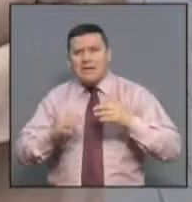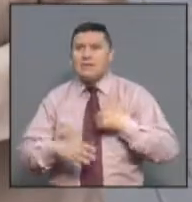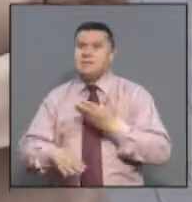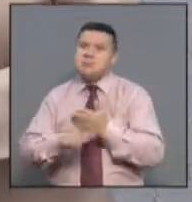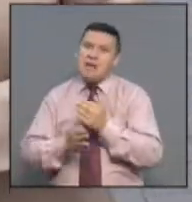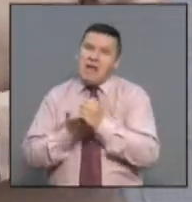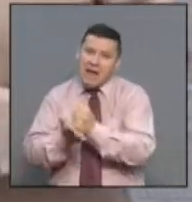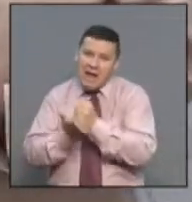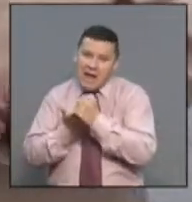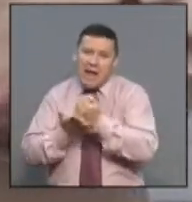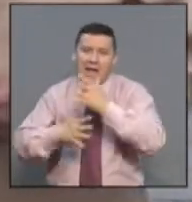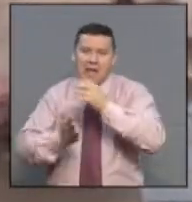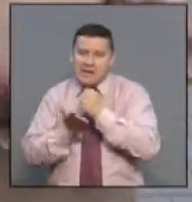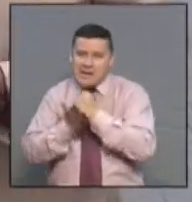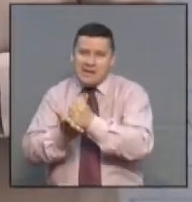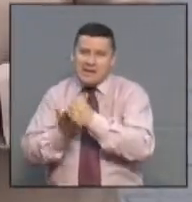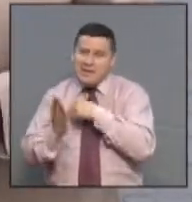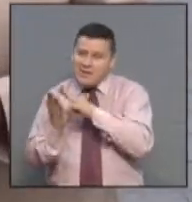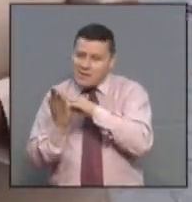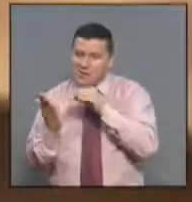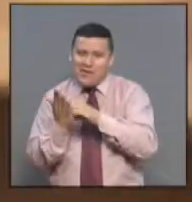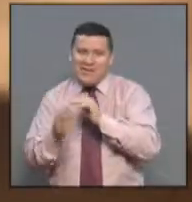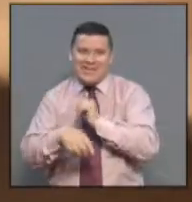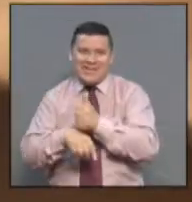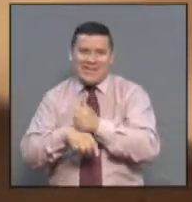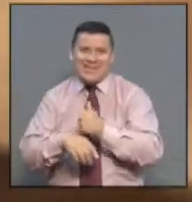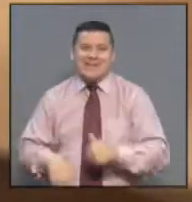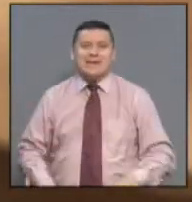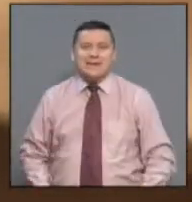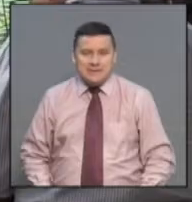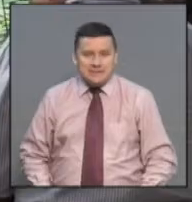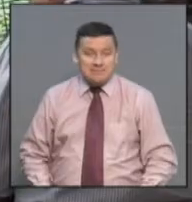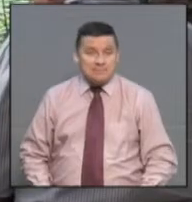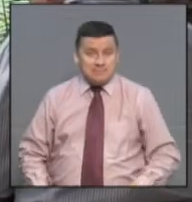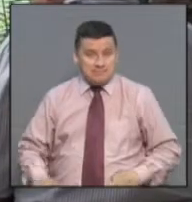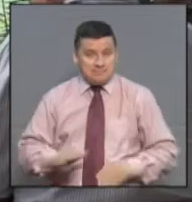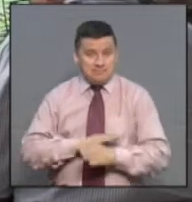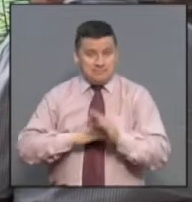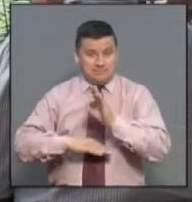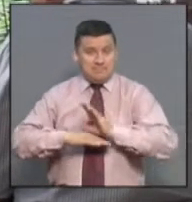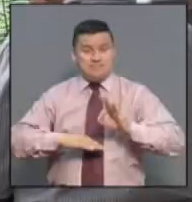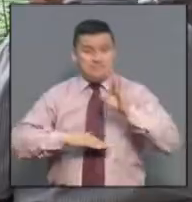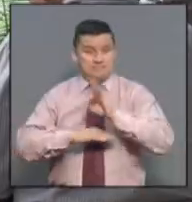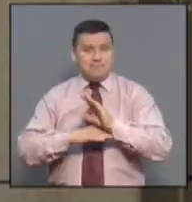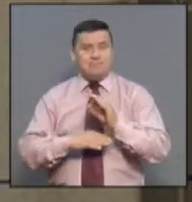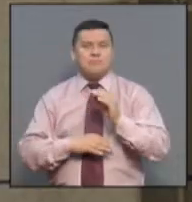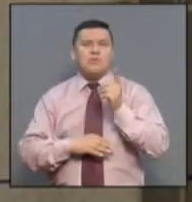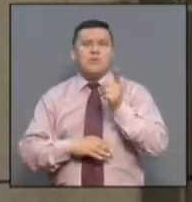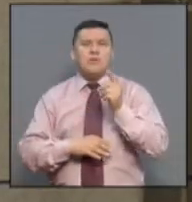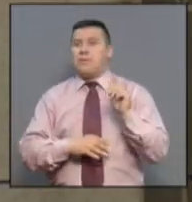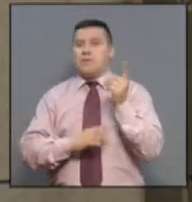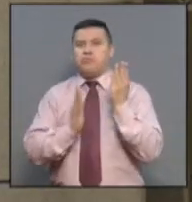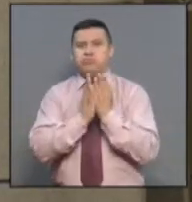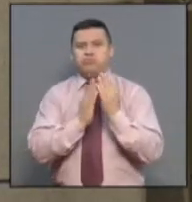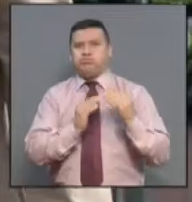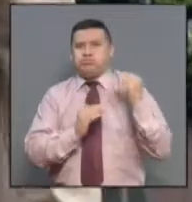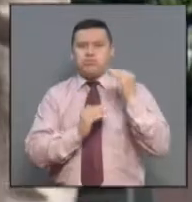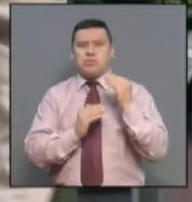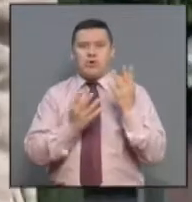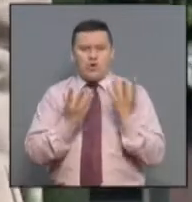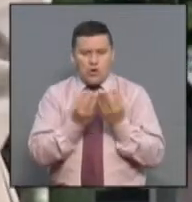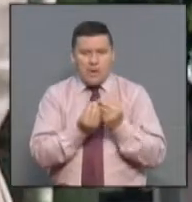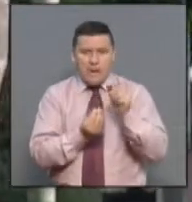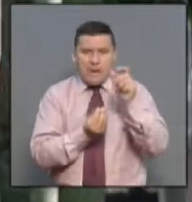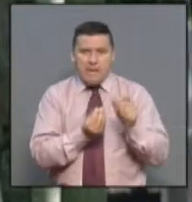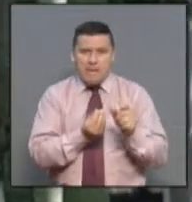les colaboraba para que me copiaran las tareas. Aunque ingresó a la ESAB disfrutando de una beca por ocupar el primer puesto entre los grupos